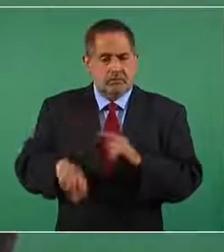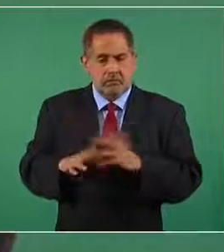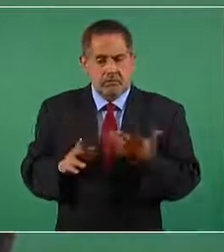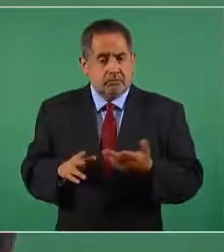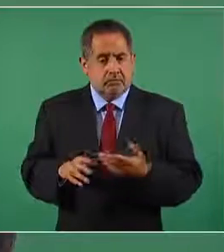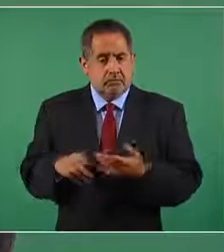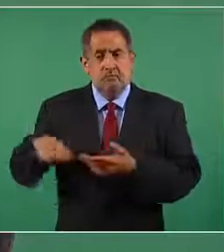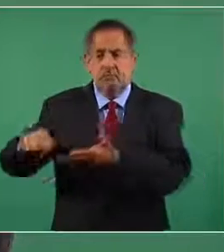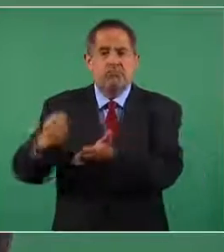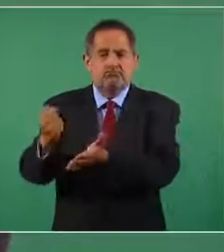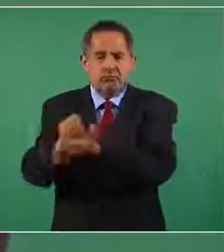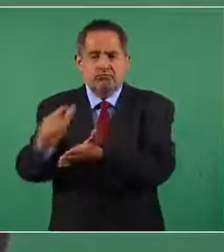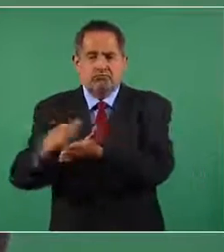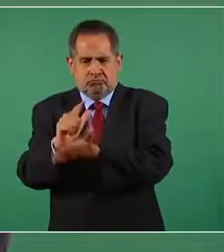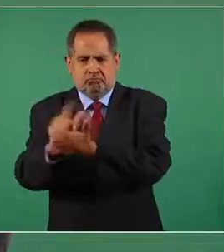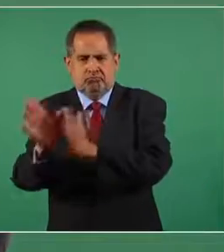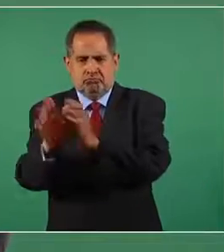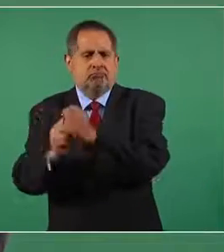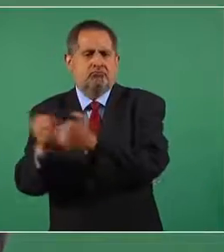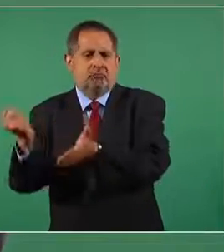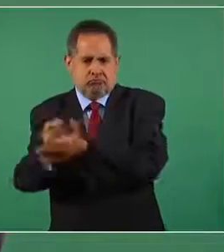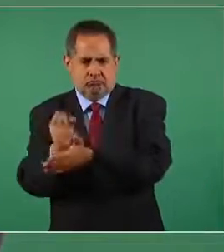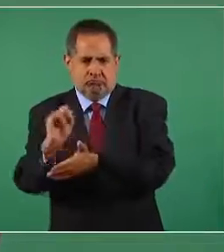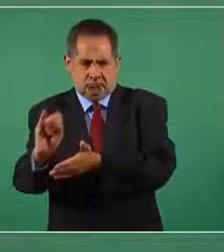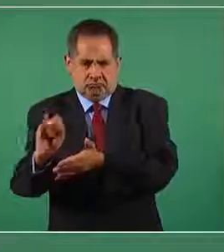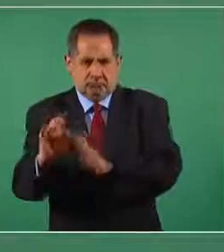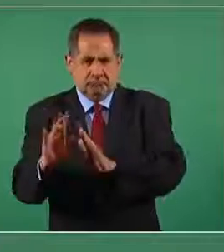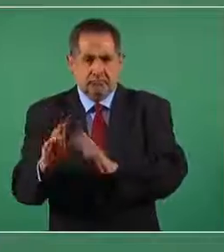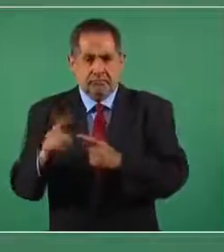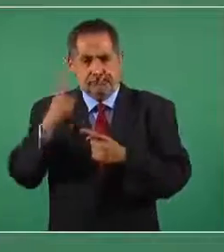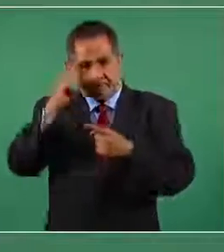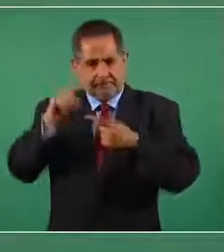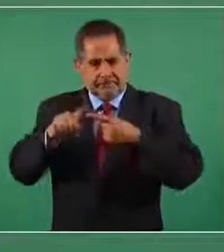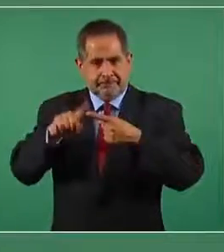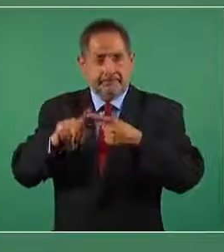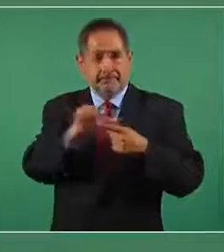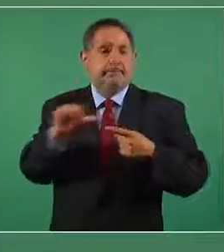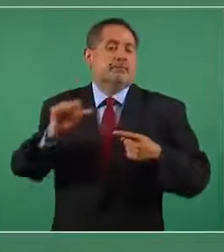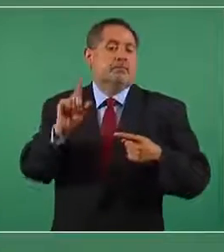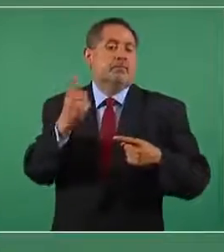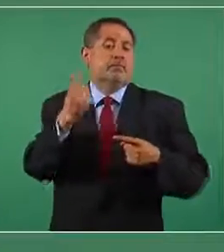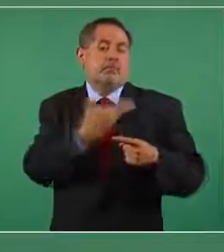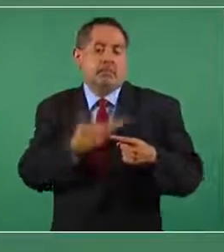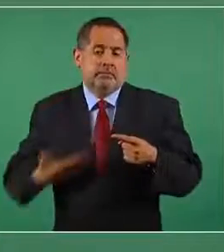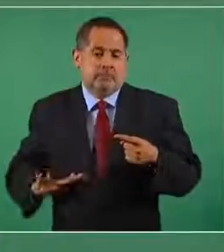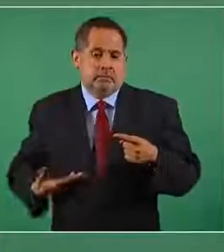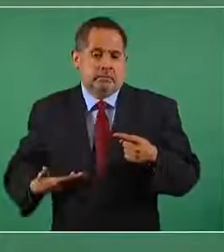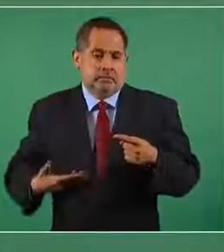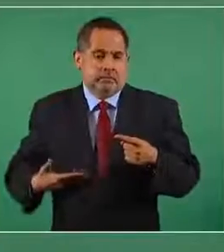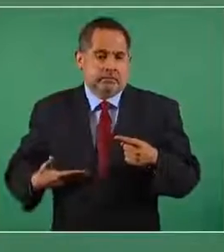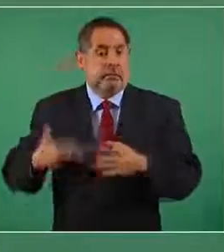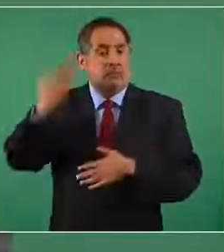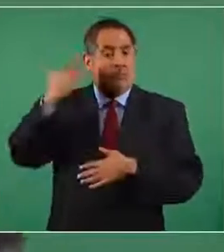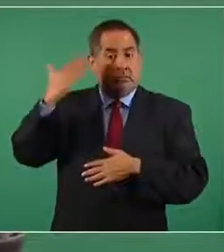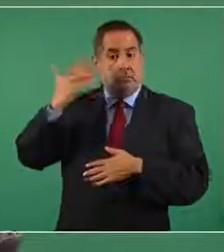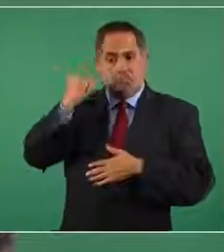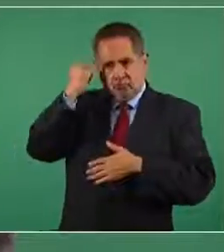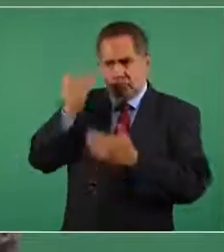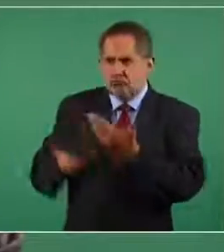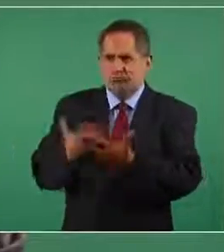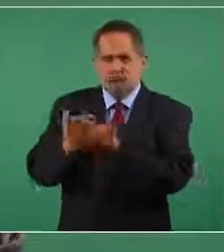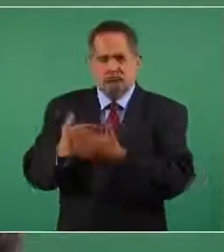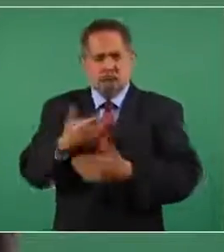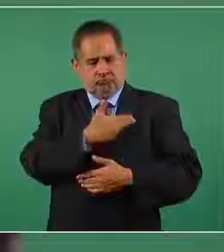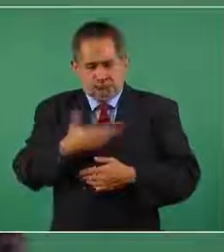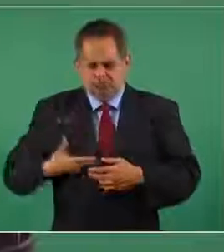aprobaron la reforma constitucional solo para el caso del presidente, porque primero planteé para